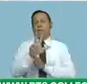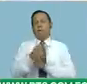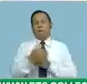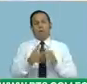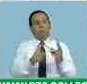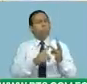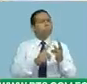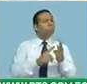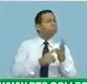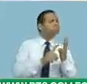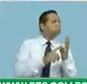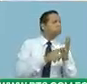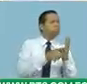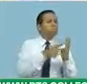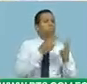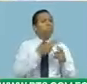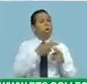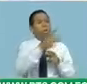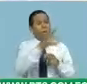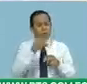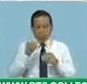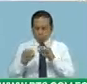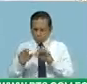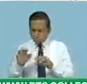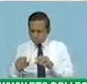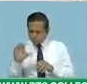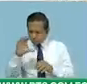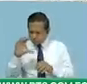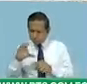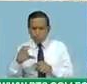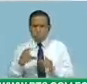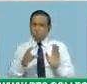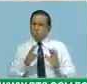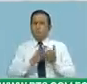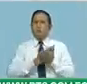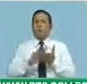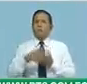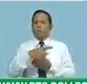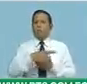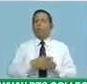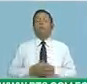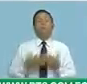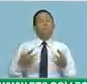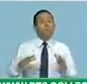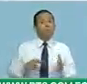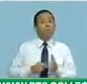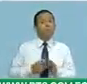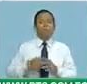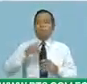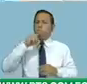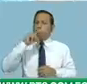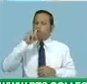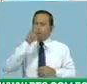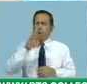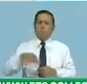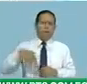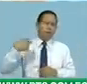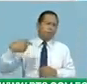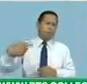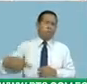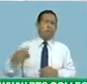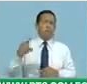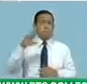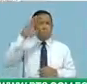momento, en la revisión que hemos hecho, no hemos encontrado antecedentes. De ahí que constantemente se hacen operativos preventivos en